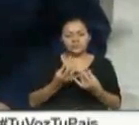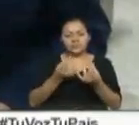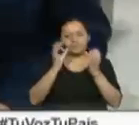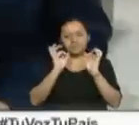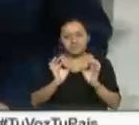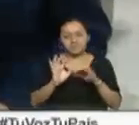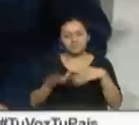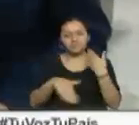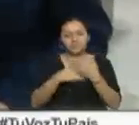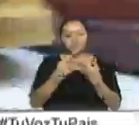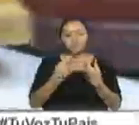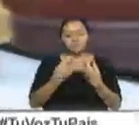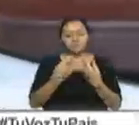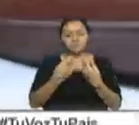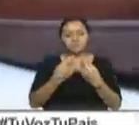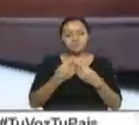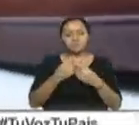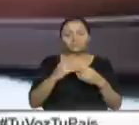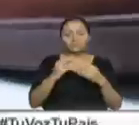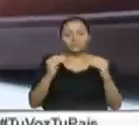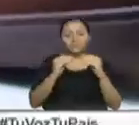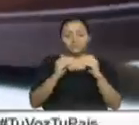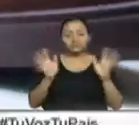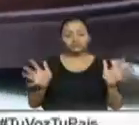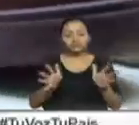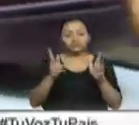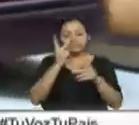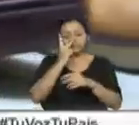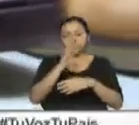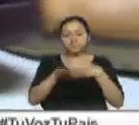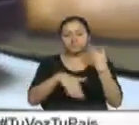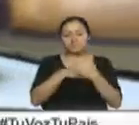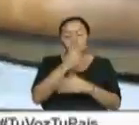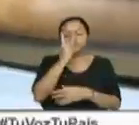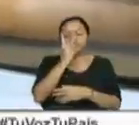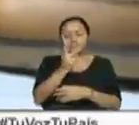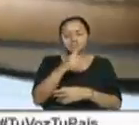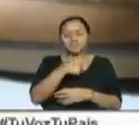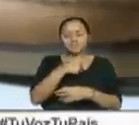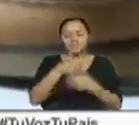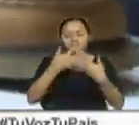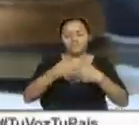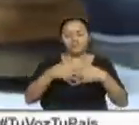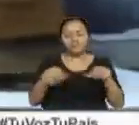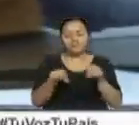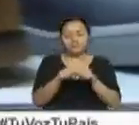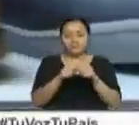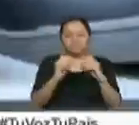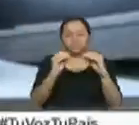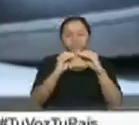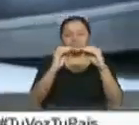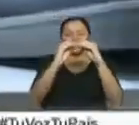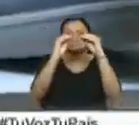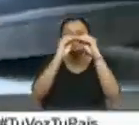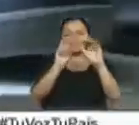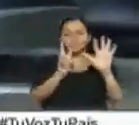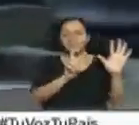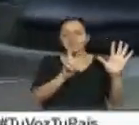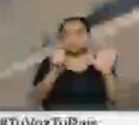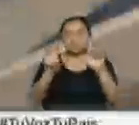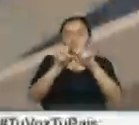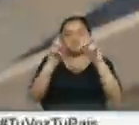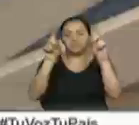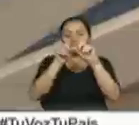un producto garantizado. Gracias al fomento de este sector, la fabricación de calzado ha ido en aumento. 77